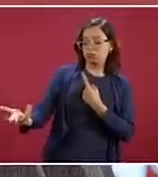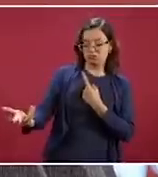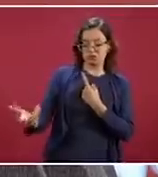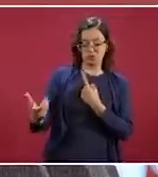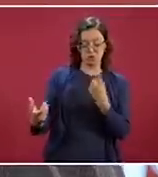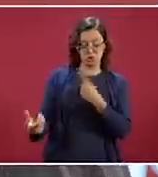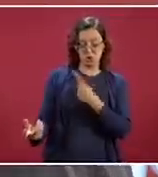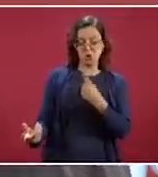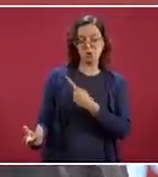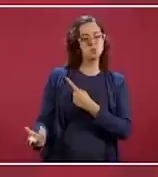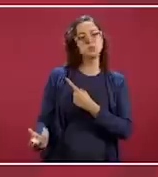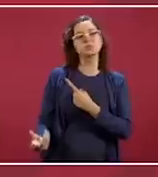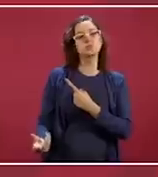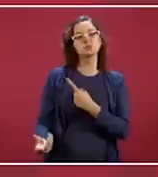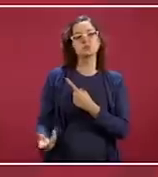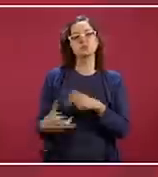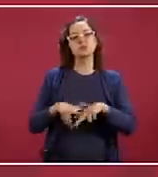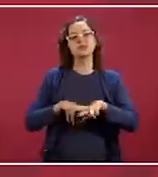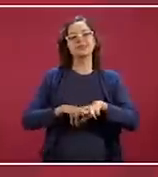Entonces,